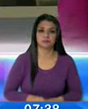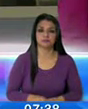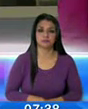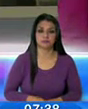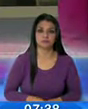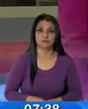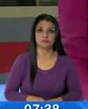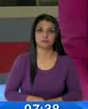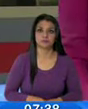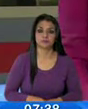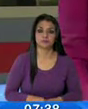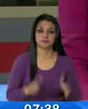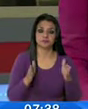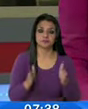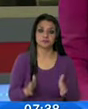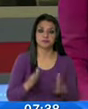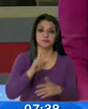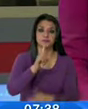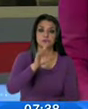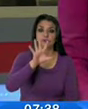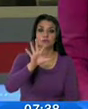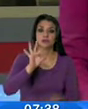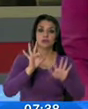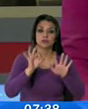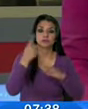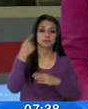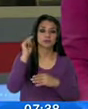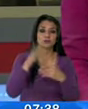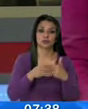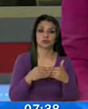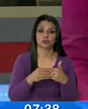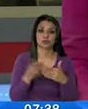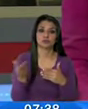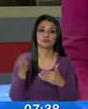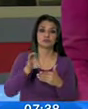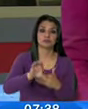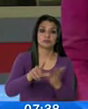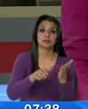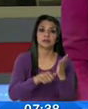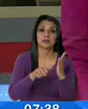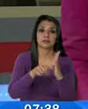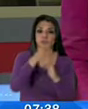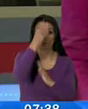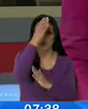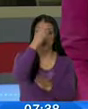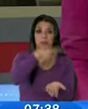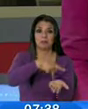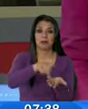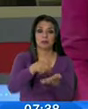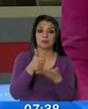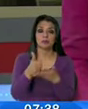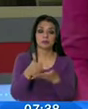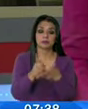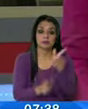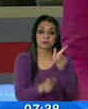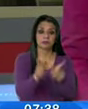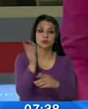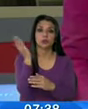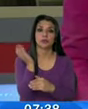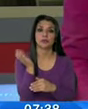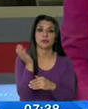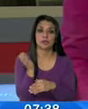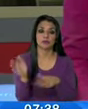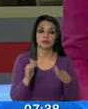En una primera fase, alrededor de 158 millones de dólares invertirá el Ministerio de Educación en el pago de incentivos a jubilados,